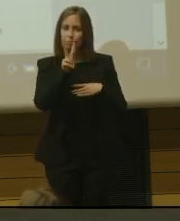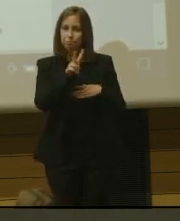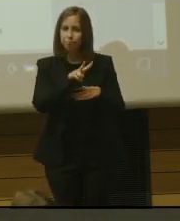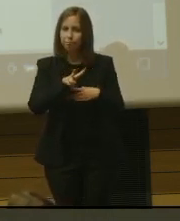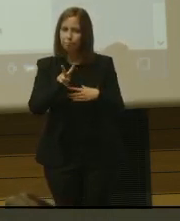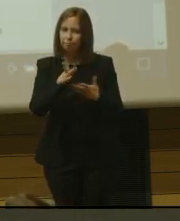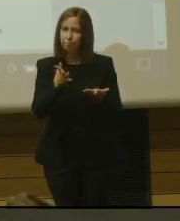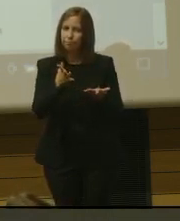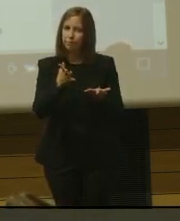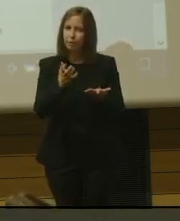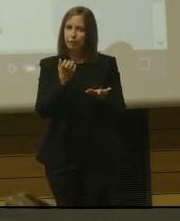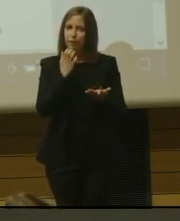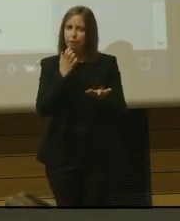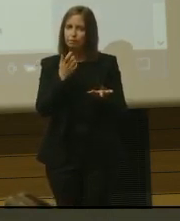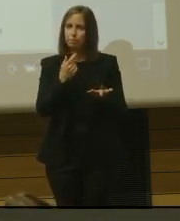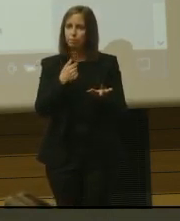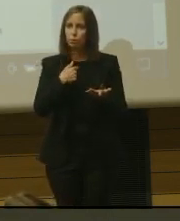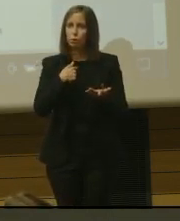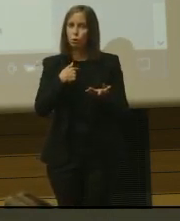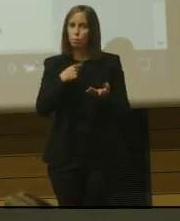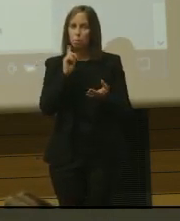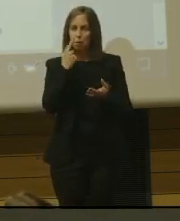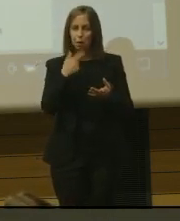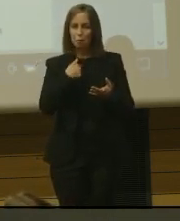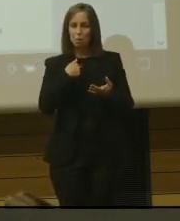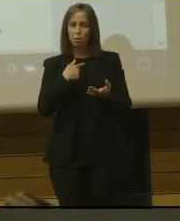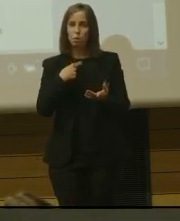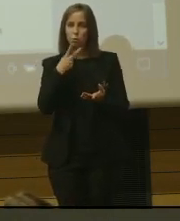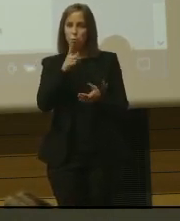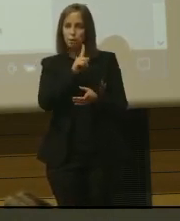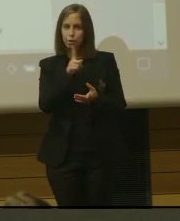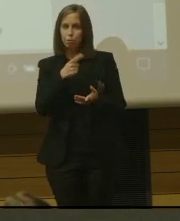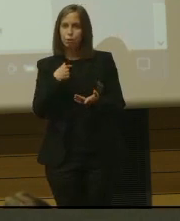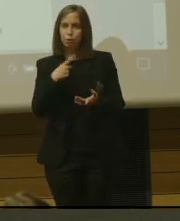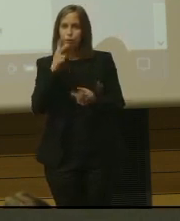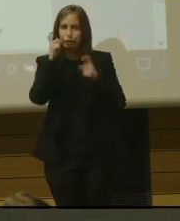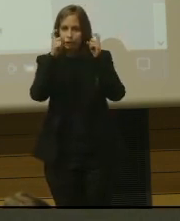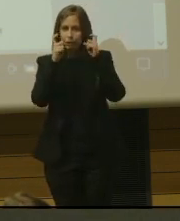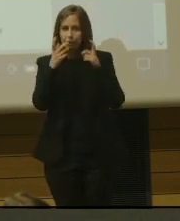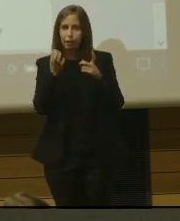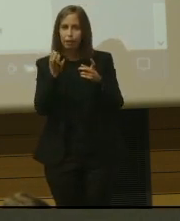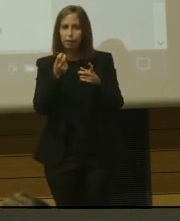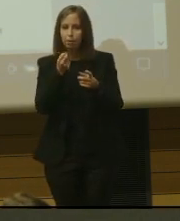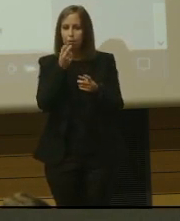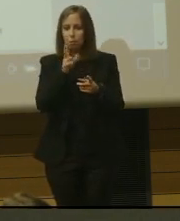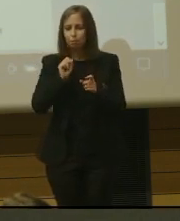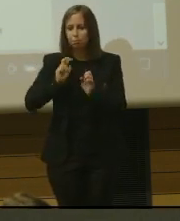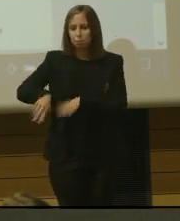no sé, a lo mejor si me pillan a mí, yo no soy fumadora, pero bueno, en ese caso hubiese intentado tirar el